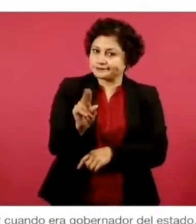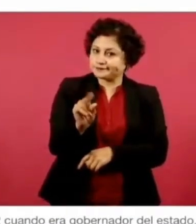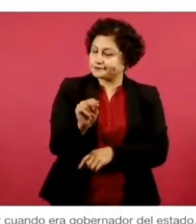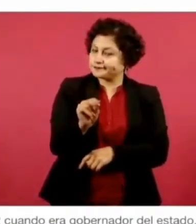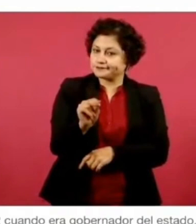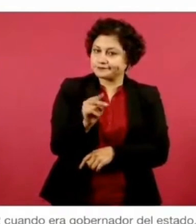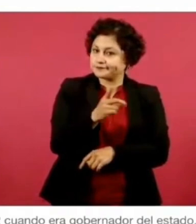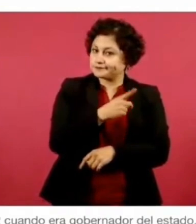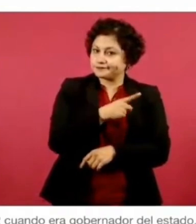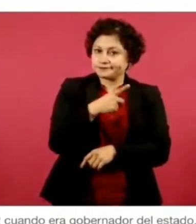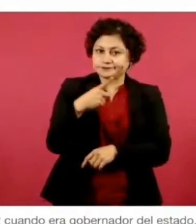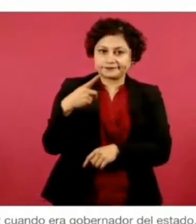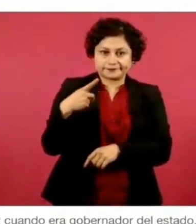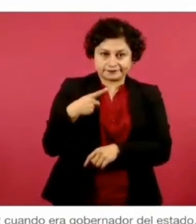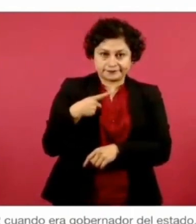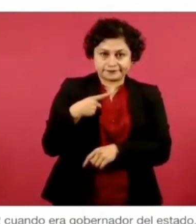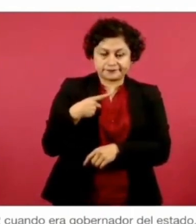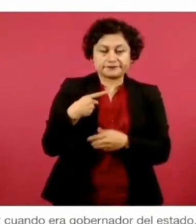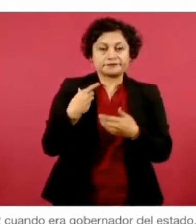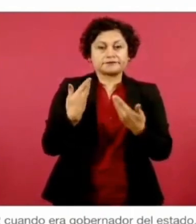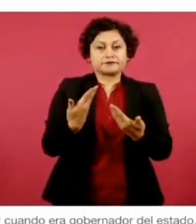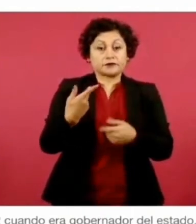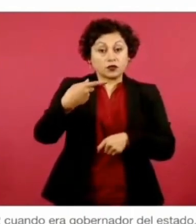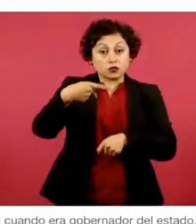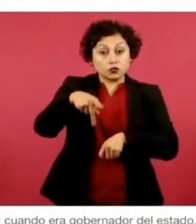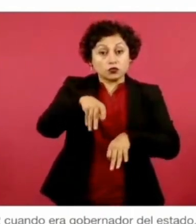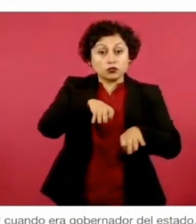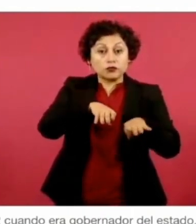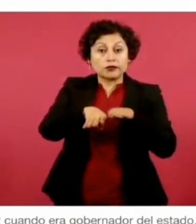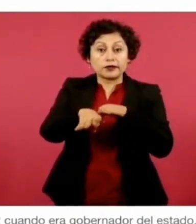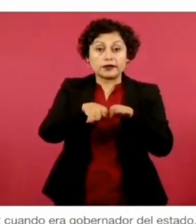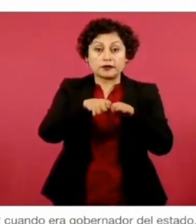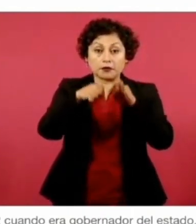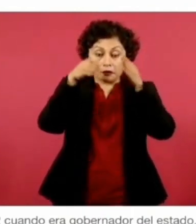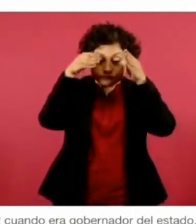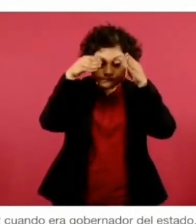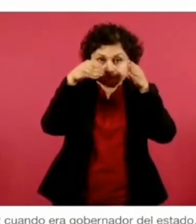asiduamente al trabajo,